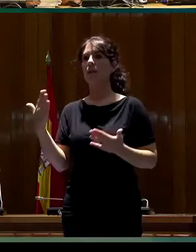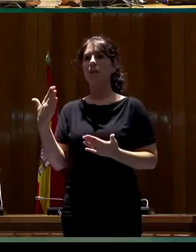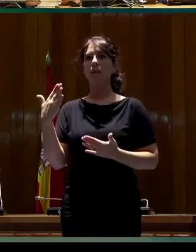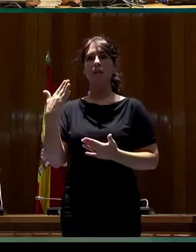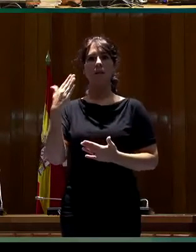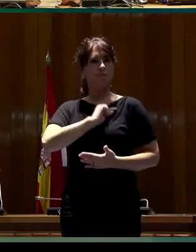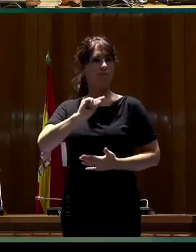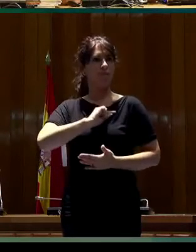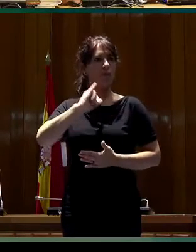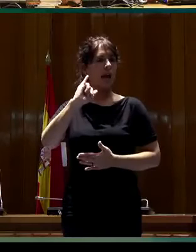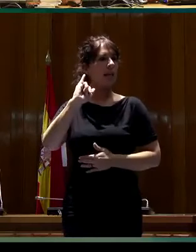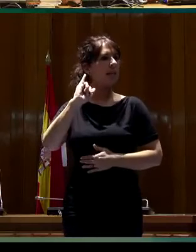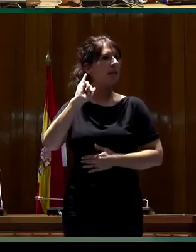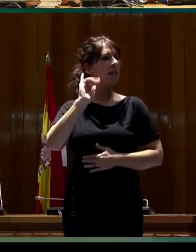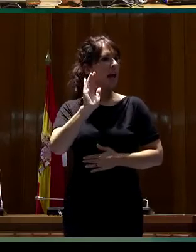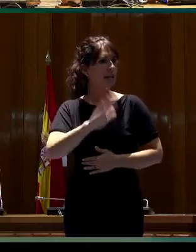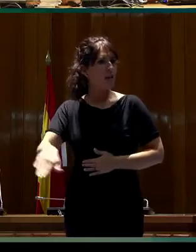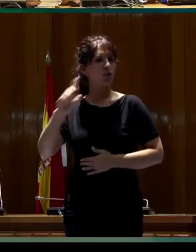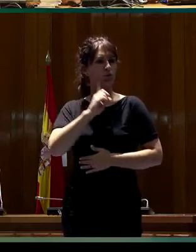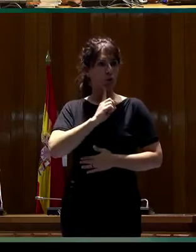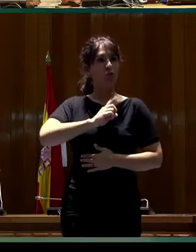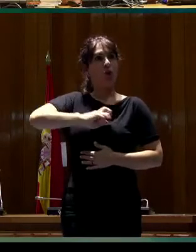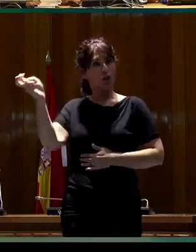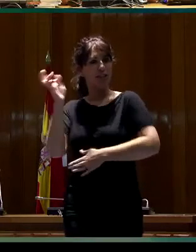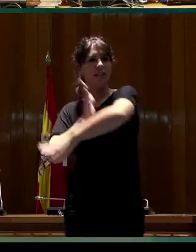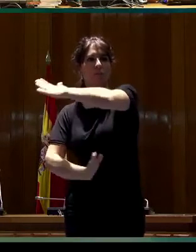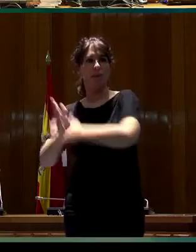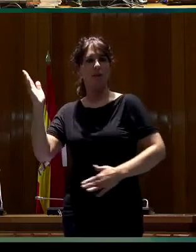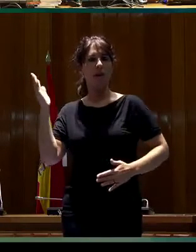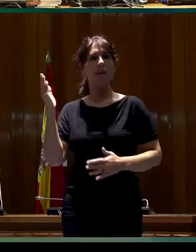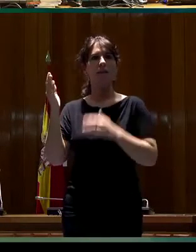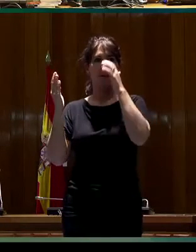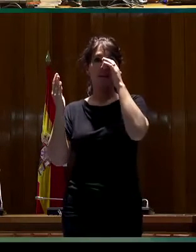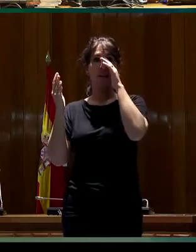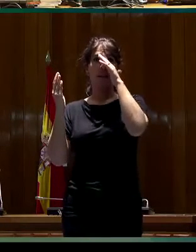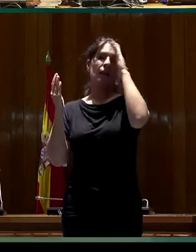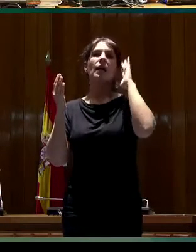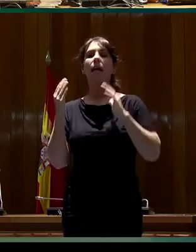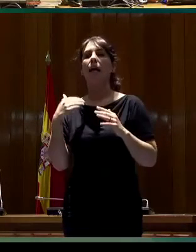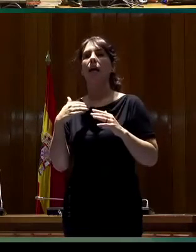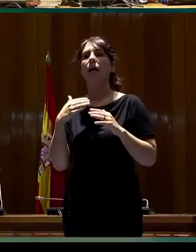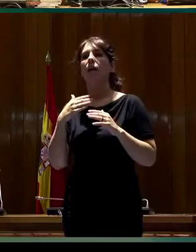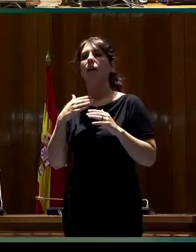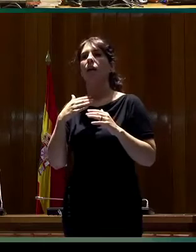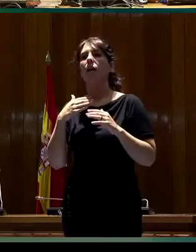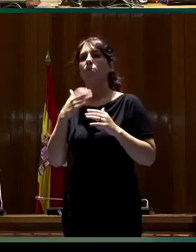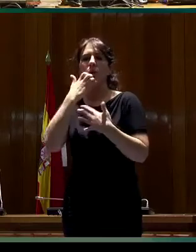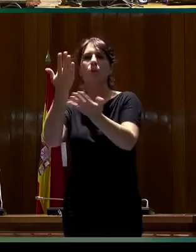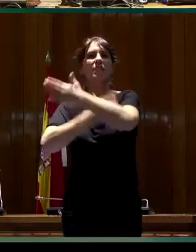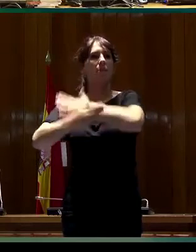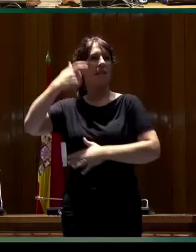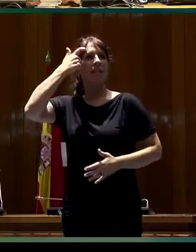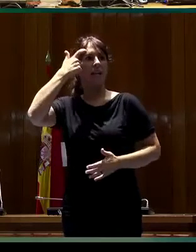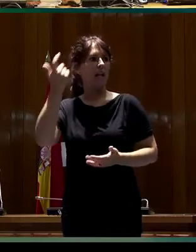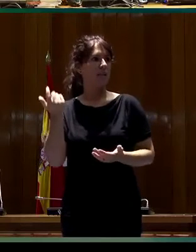niños no solo sordos, lo que os comentaba, ¿no?, sino con otras discapacidades que utilizan la lengua de signos o que necesitan, niños con discapacidades psíquicas, ¿no?, que necesitan